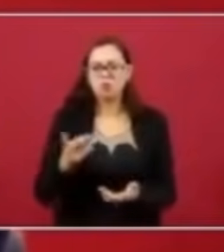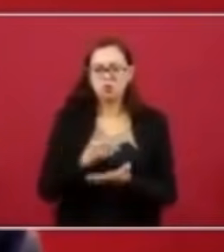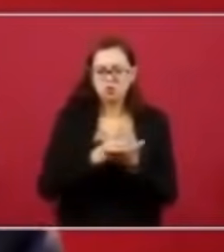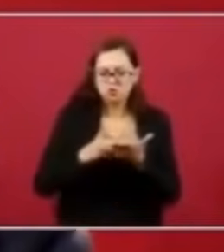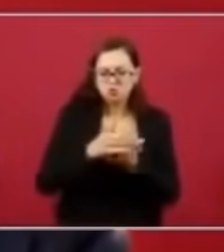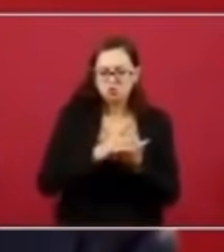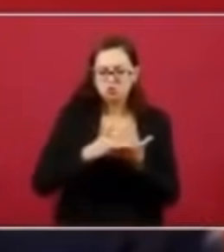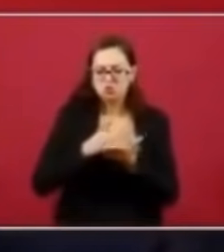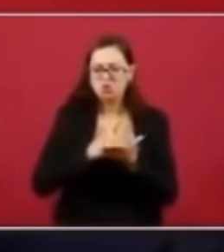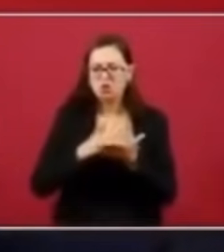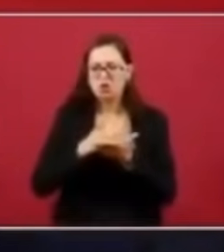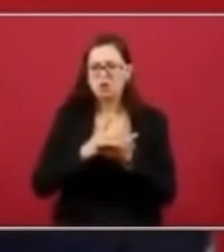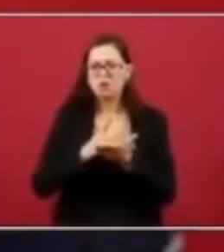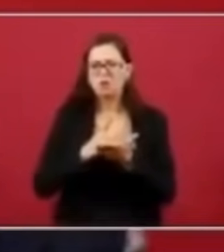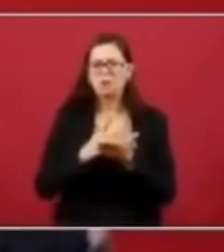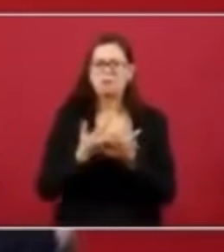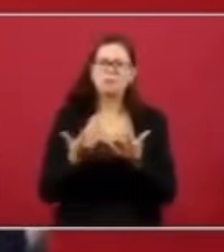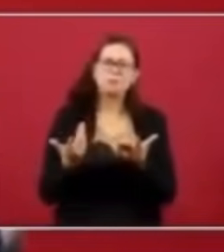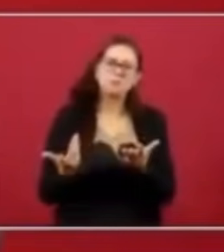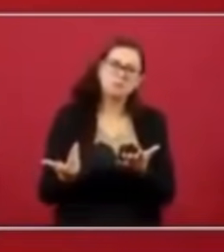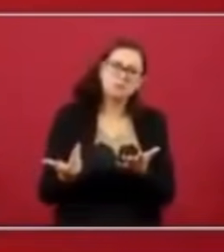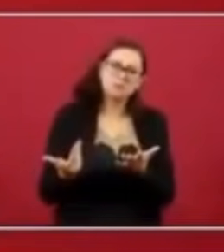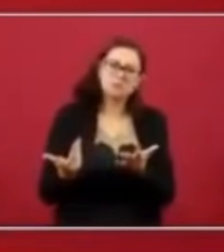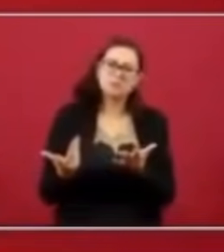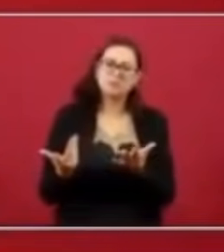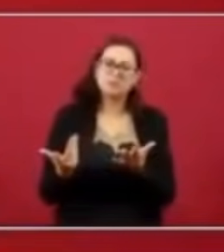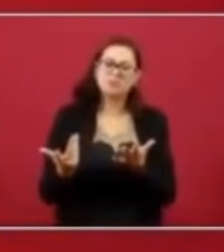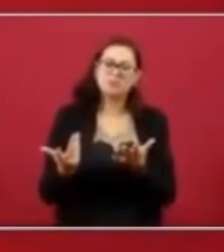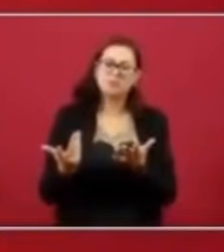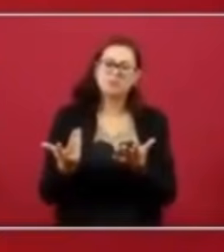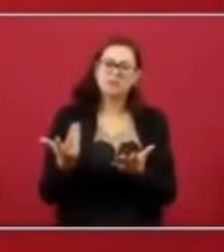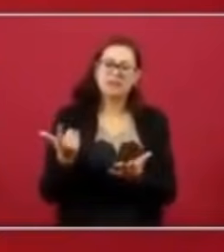drogas, vamos a decir, no